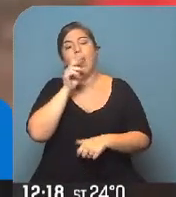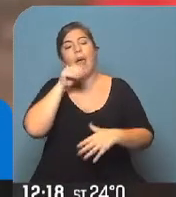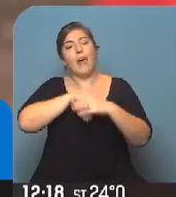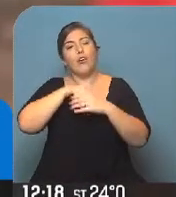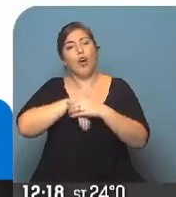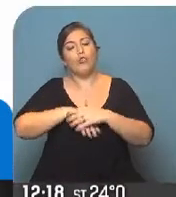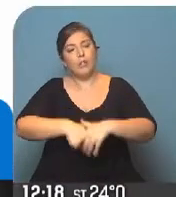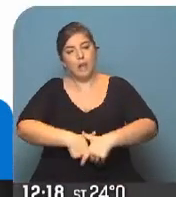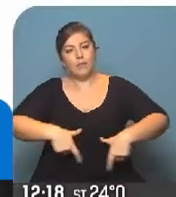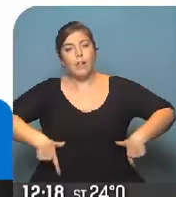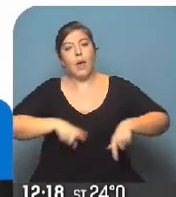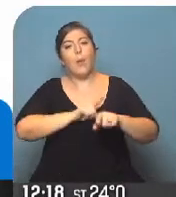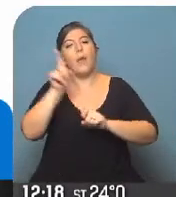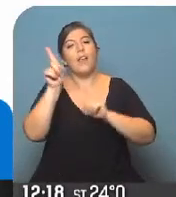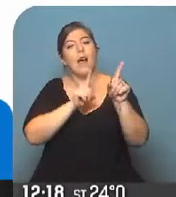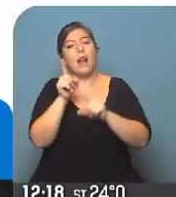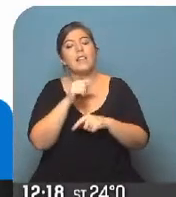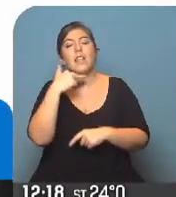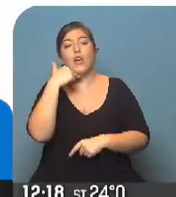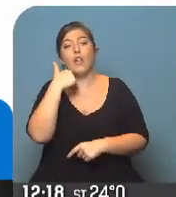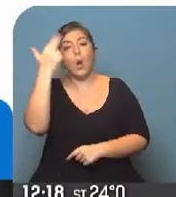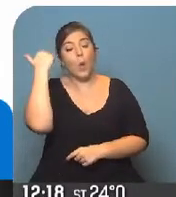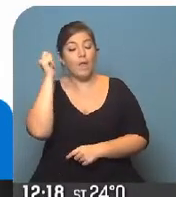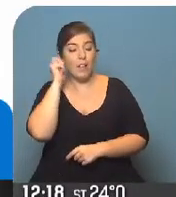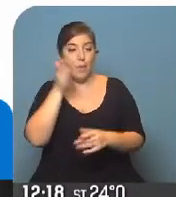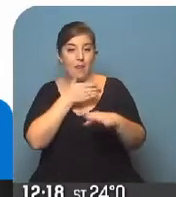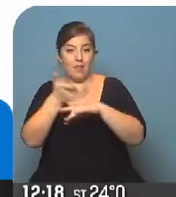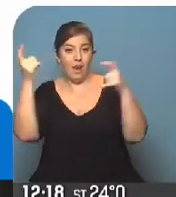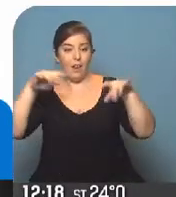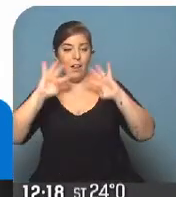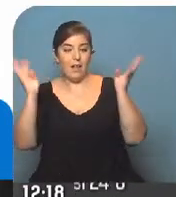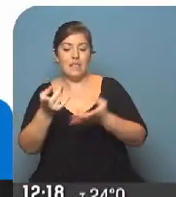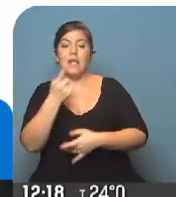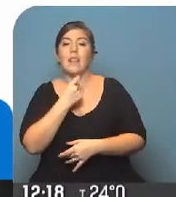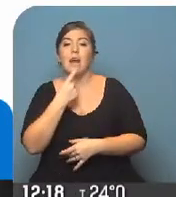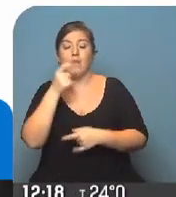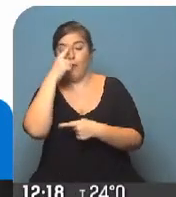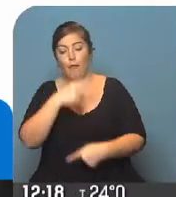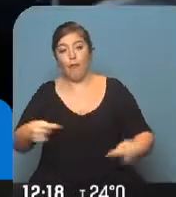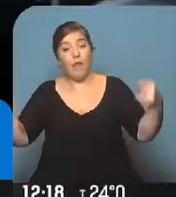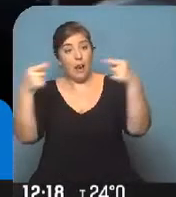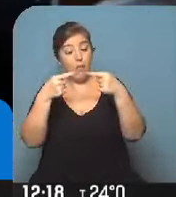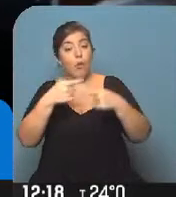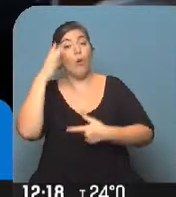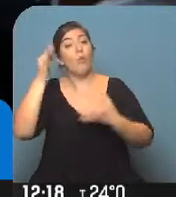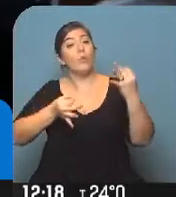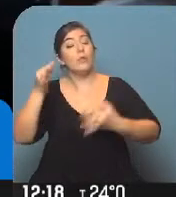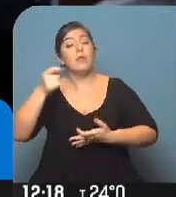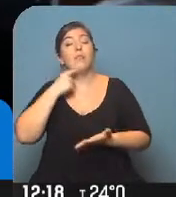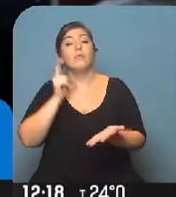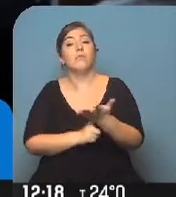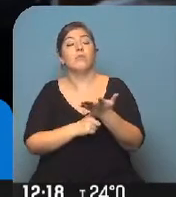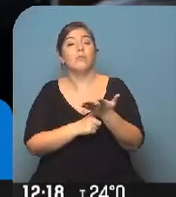bengalas bajo la ropa de su hijo de 9 años para ingresar al Estadio Monumental en la superfinal. La justicia dictó una